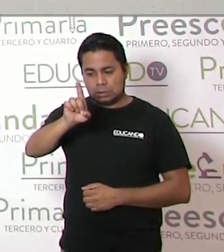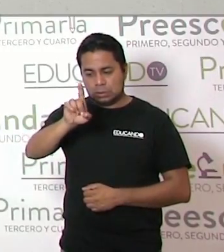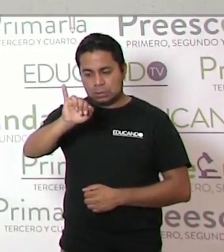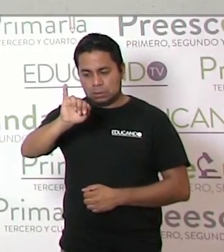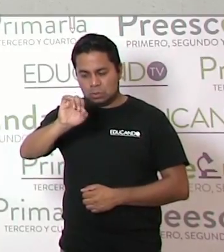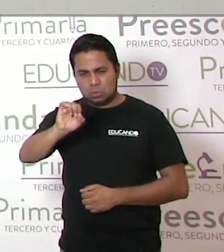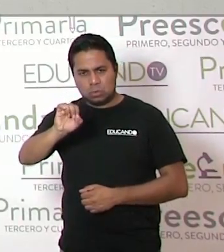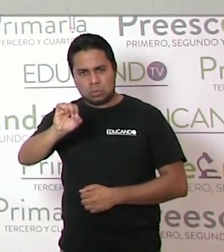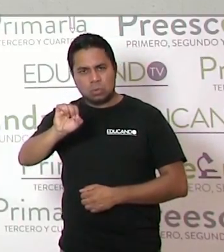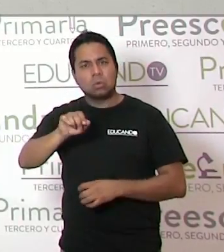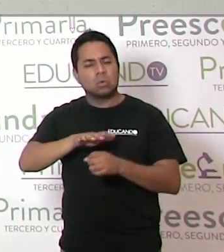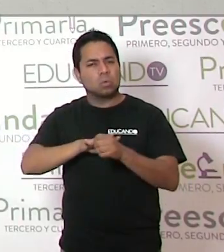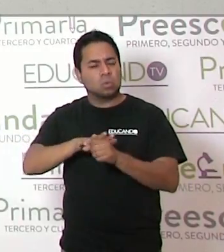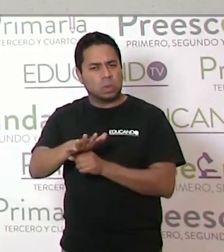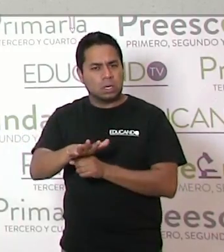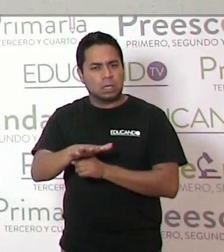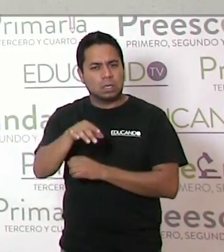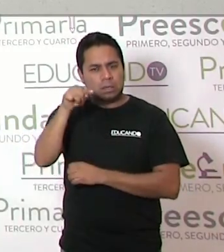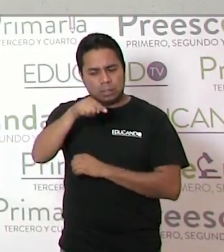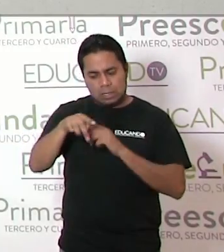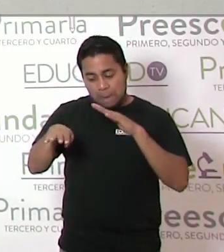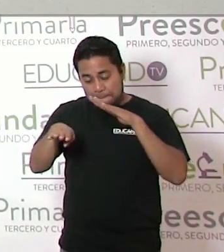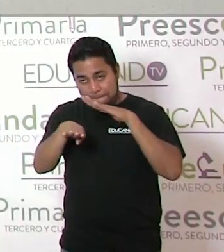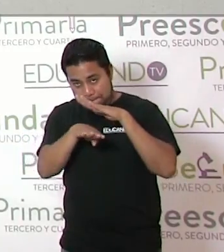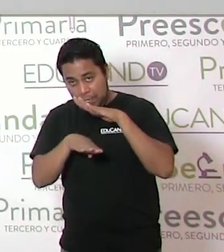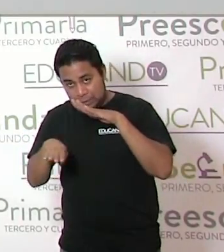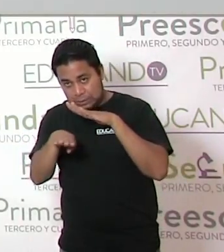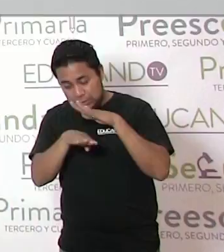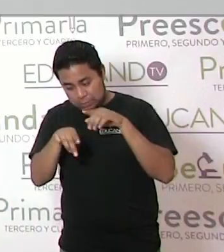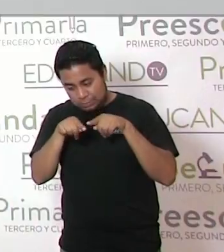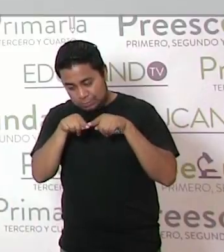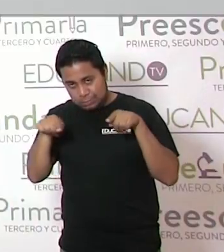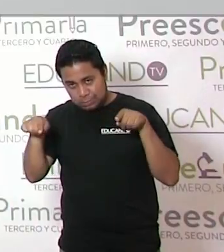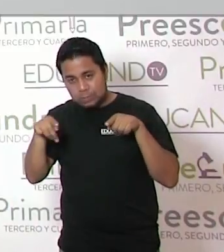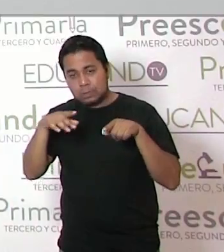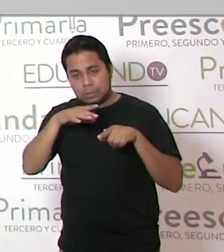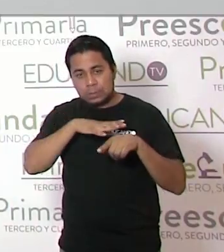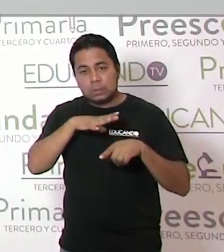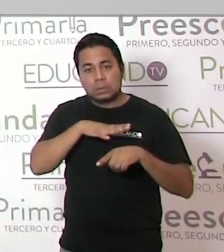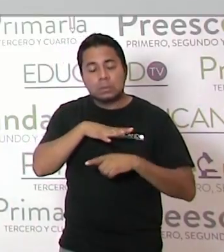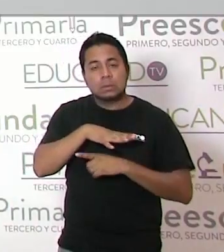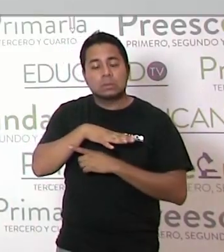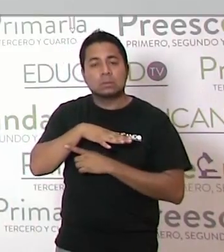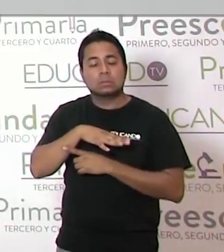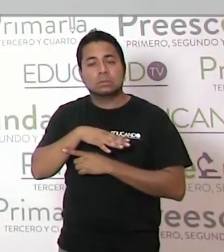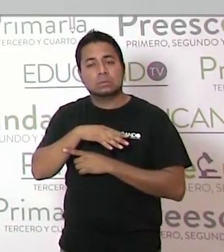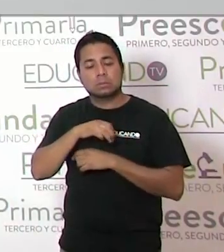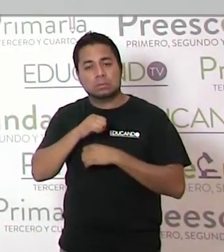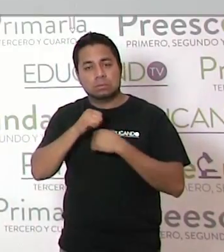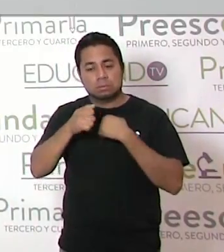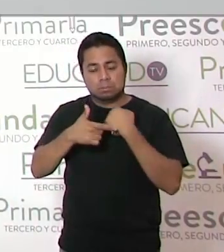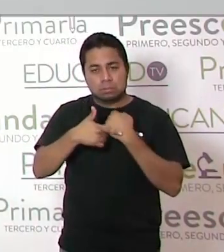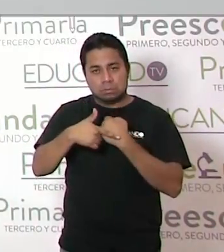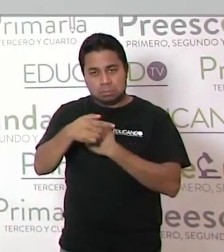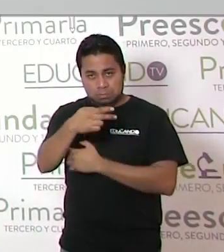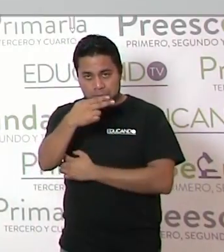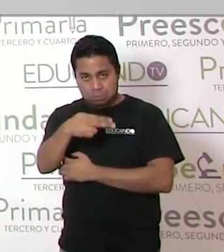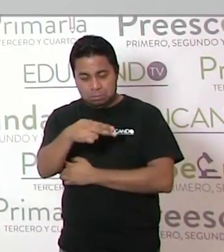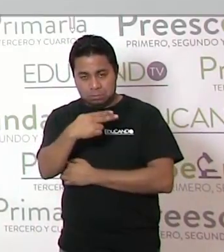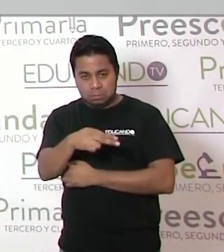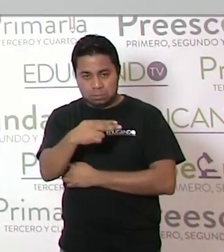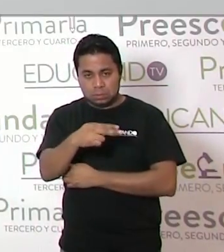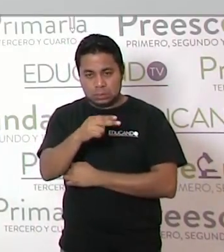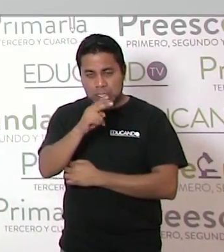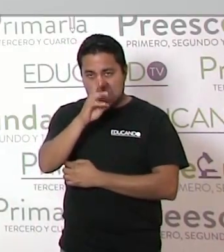Bueno, aquí en la base existe una parte que se llama,